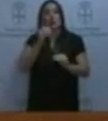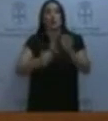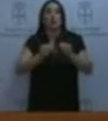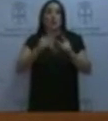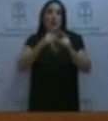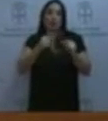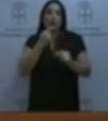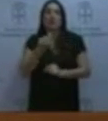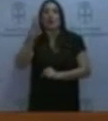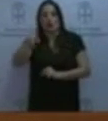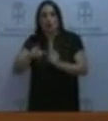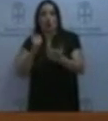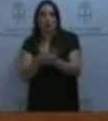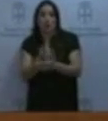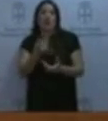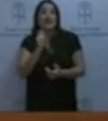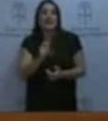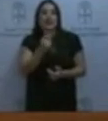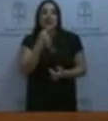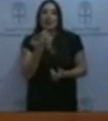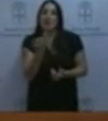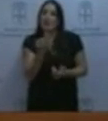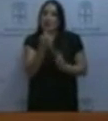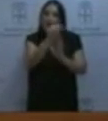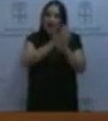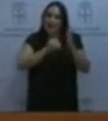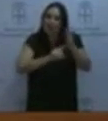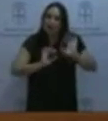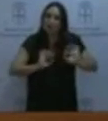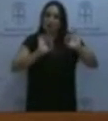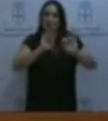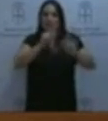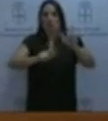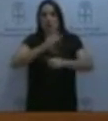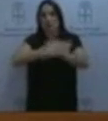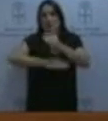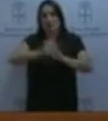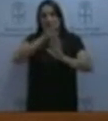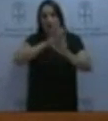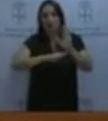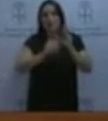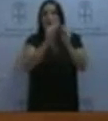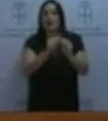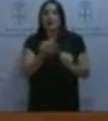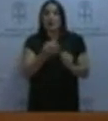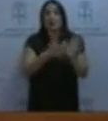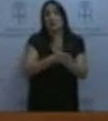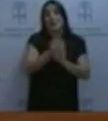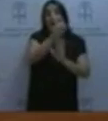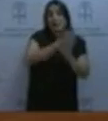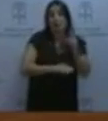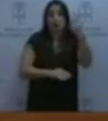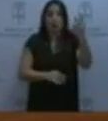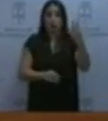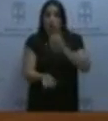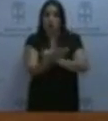otras cosas, la sentencia dice que se tienen que crear listados específicos para las personas con discapacidad, es decir, se deberían crear 2 listados, algo que todavía no se ha